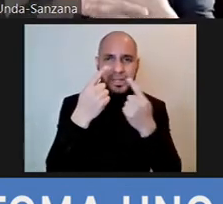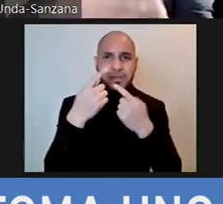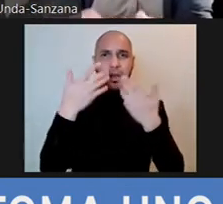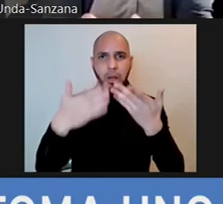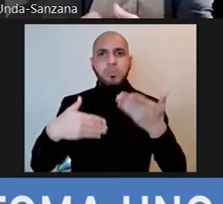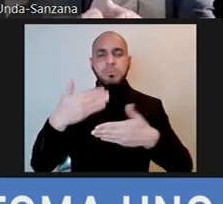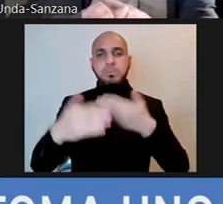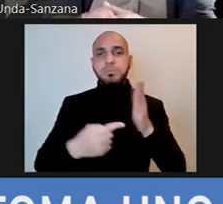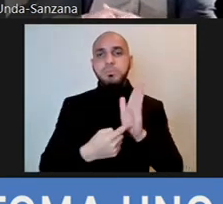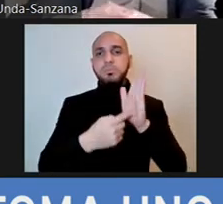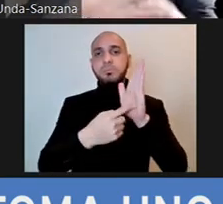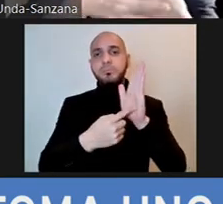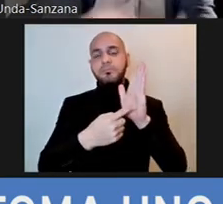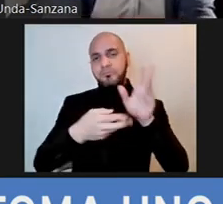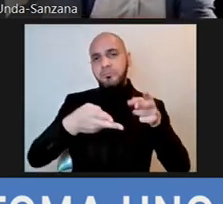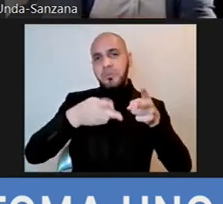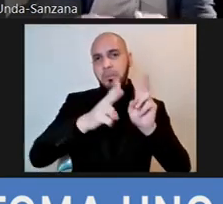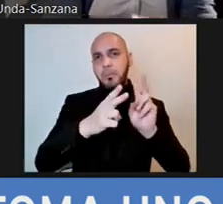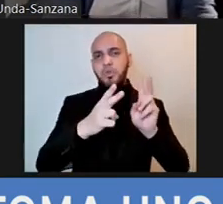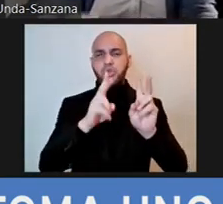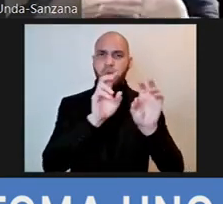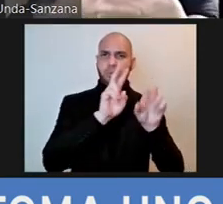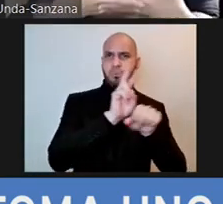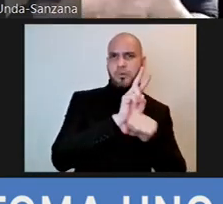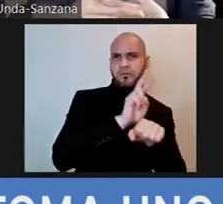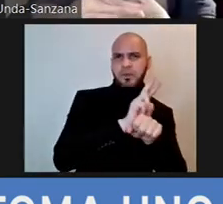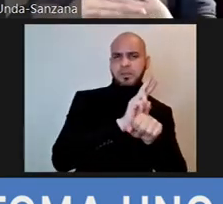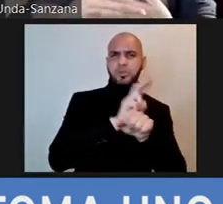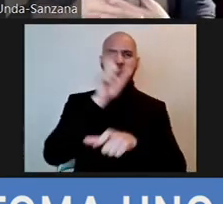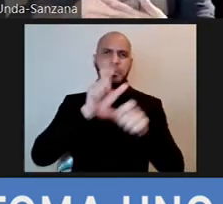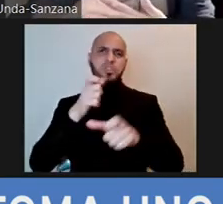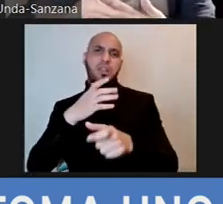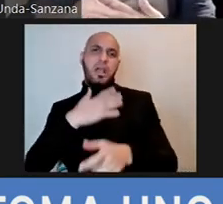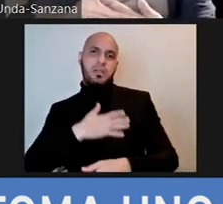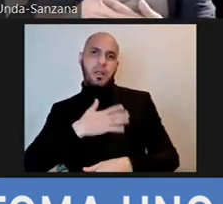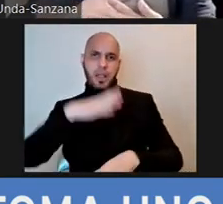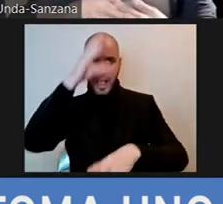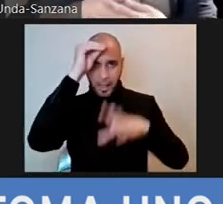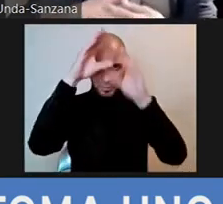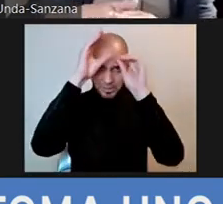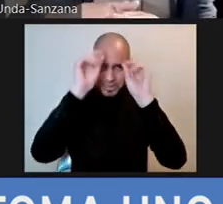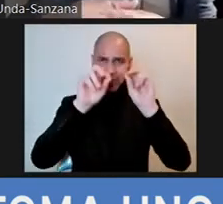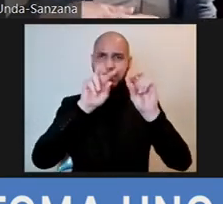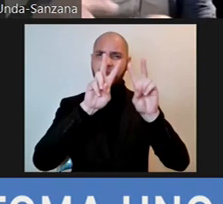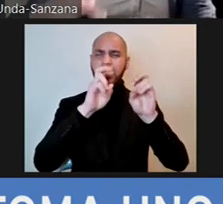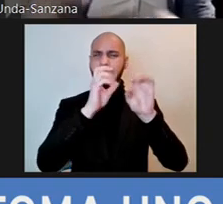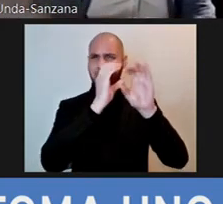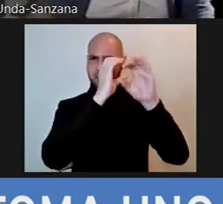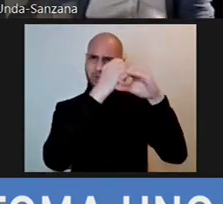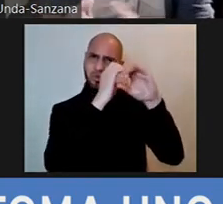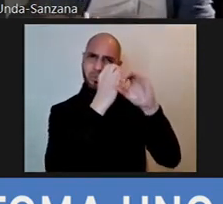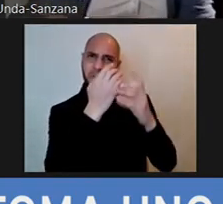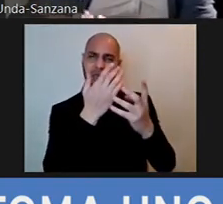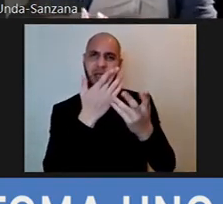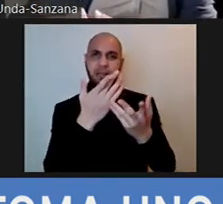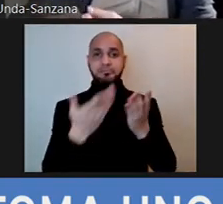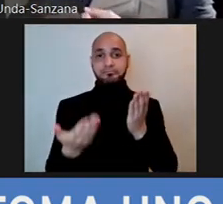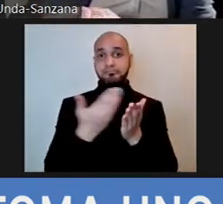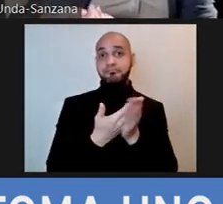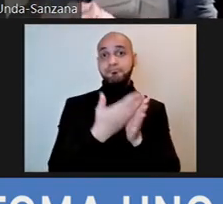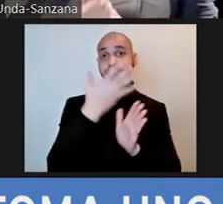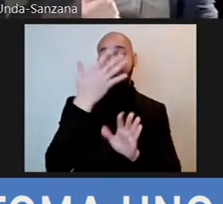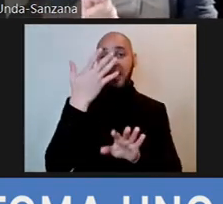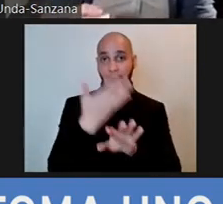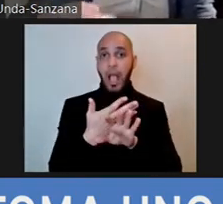vamos tratando de poner a disposición de educadores, de personas que quieren aprender por su cuenta de estos temas, con un respaldo de que